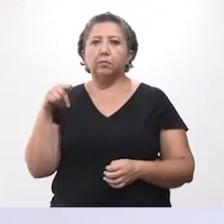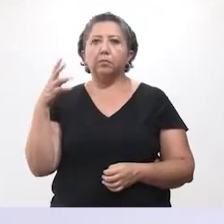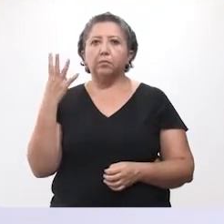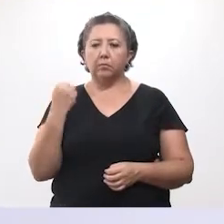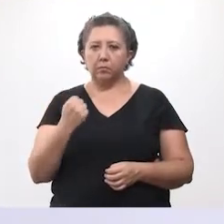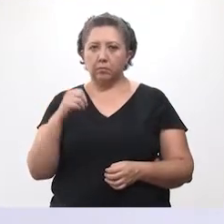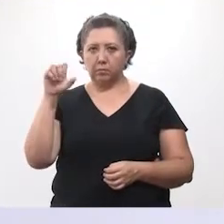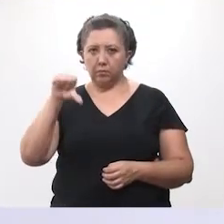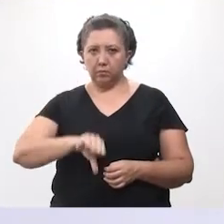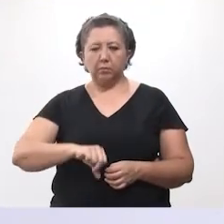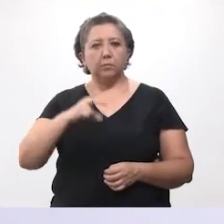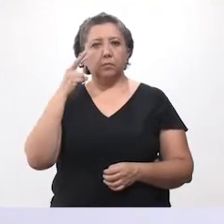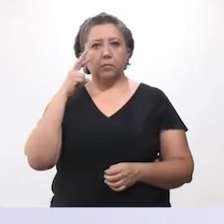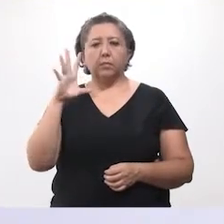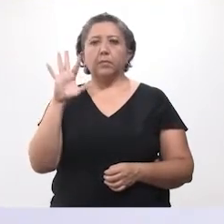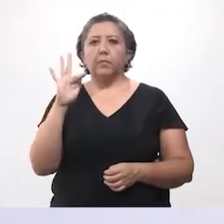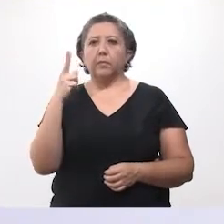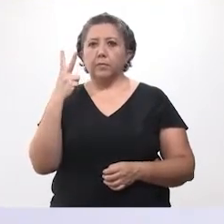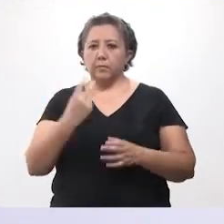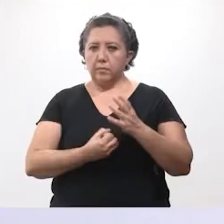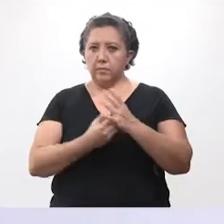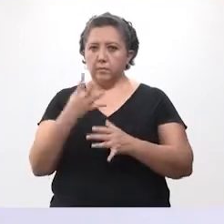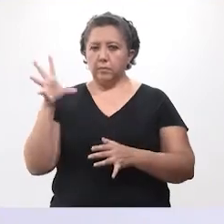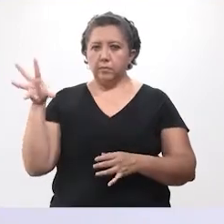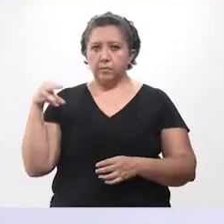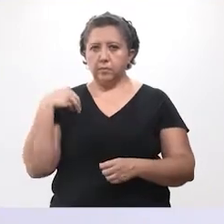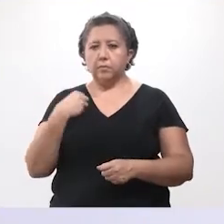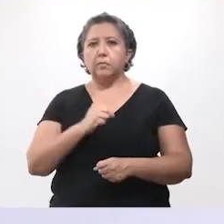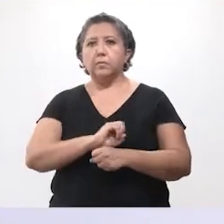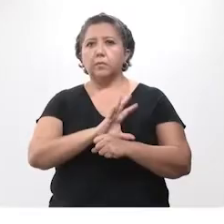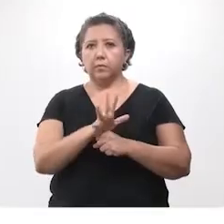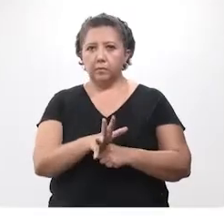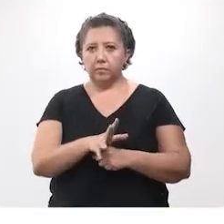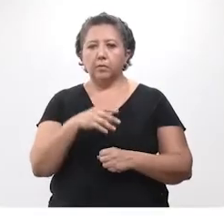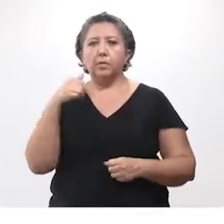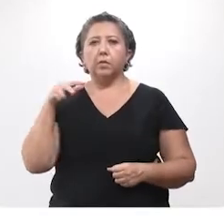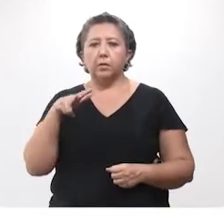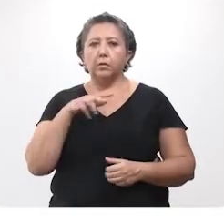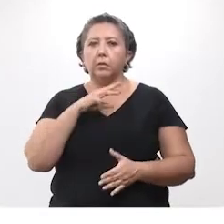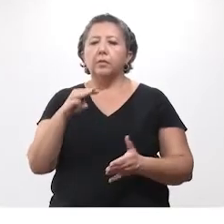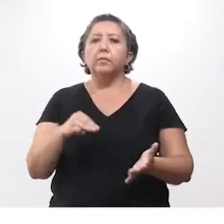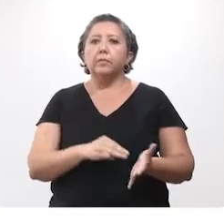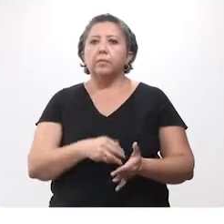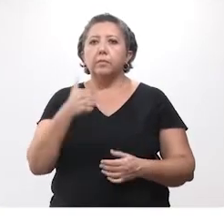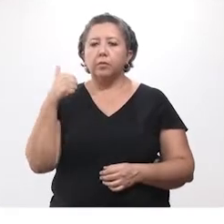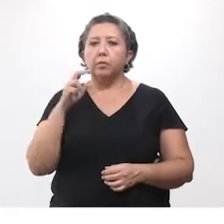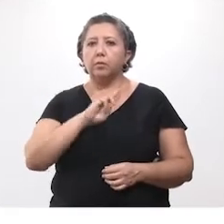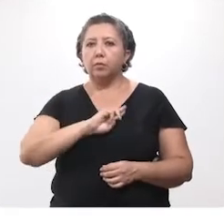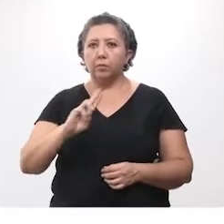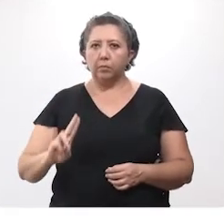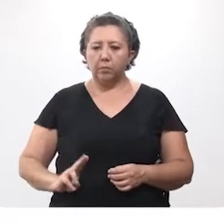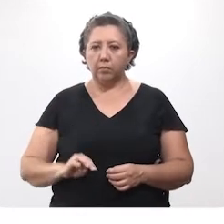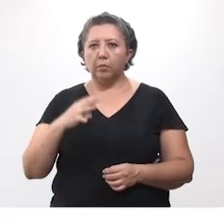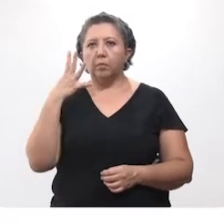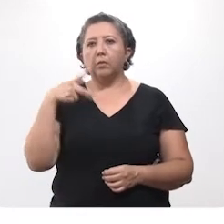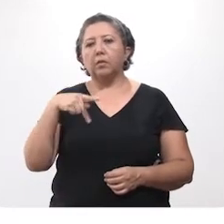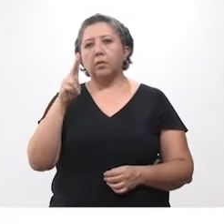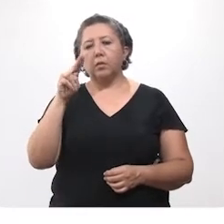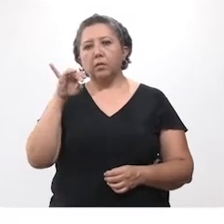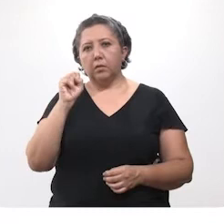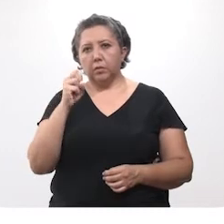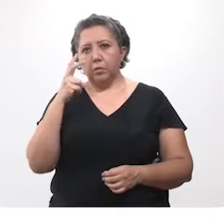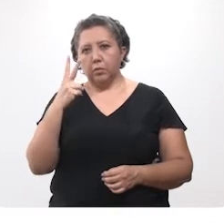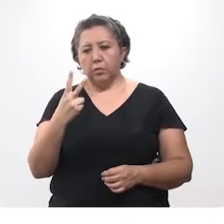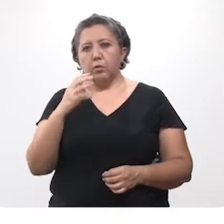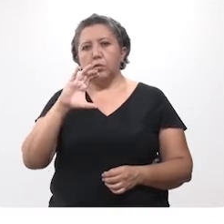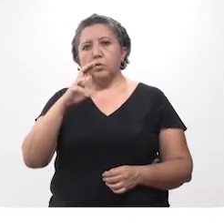76.779. Hoy se detectaron 42 nuevos contagios de coronavirus, 18 en Mérida, 6 en Humán, 4 en Canacín,